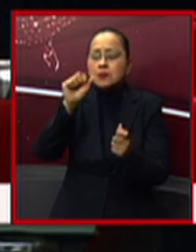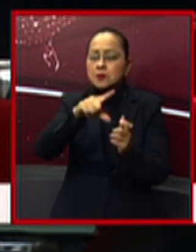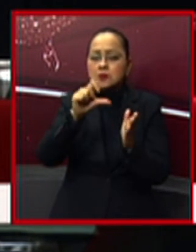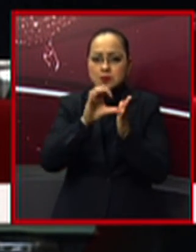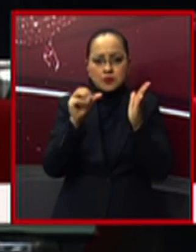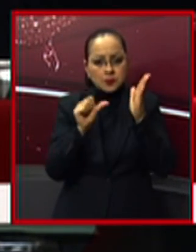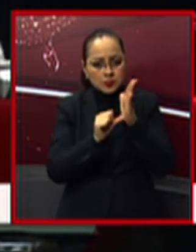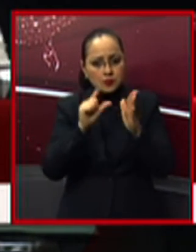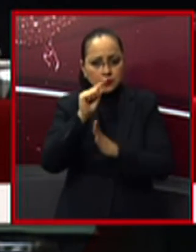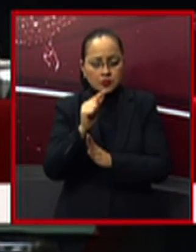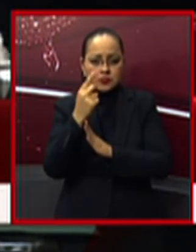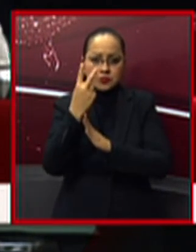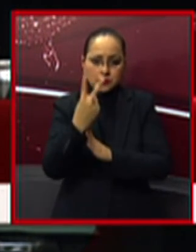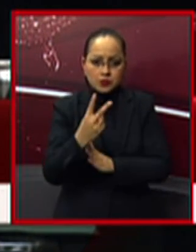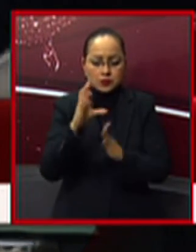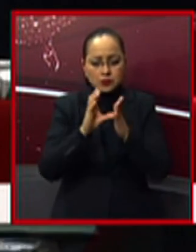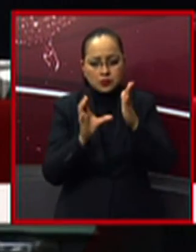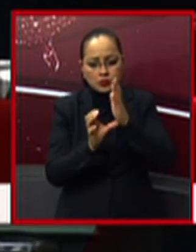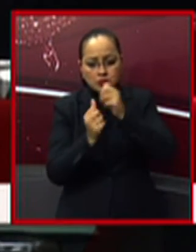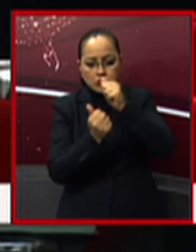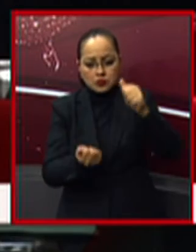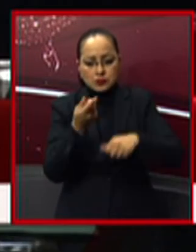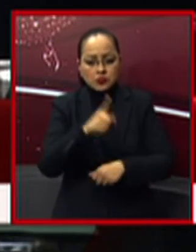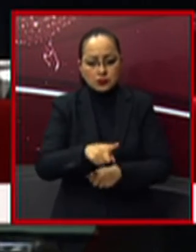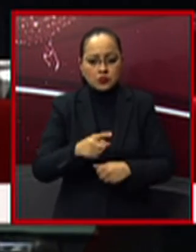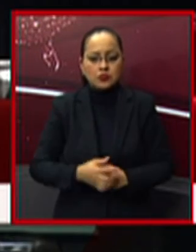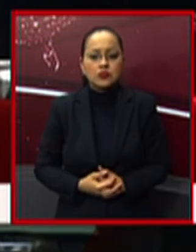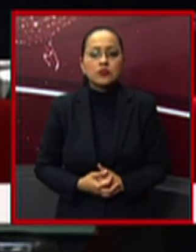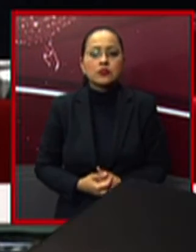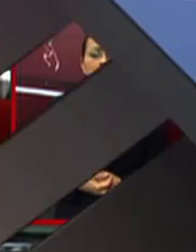del artículo 72 constitucional.